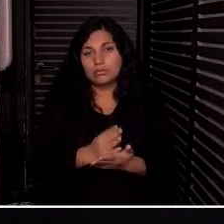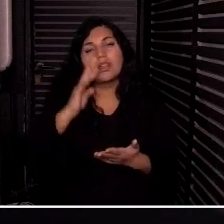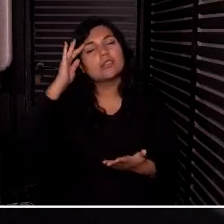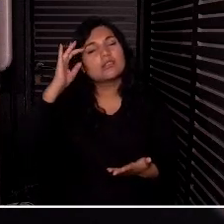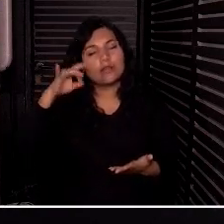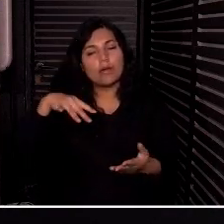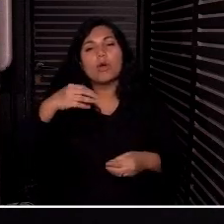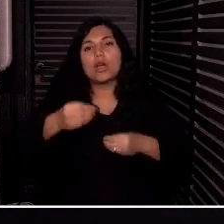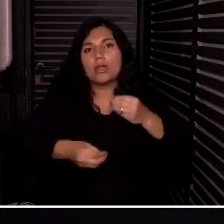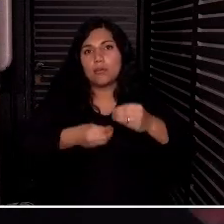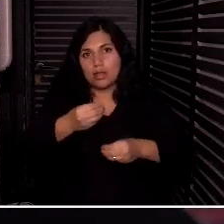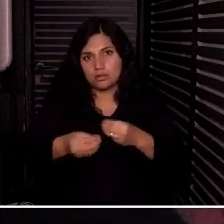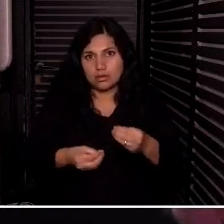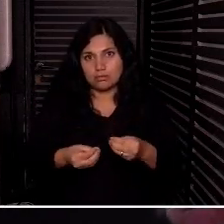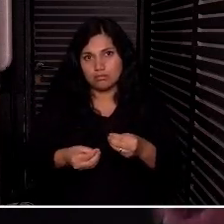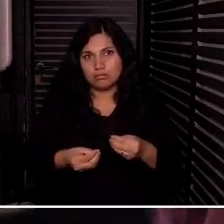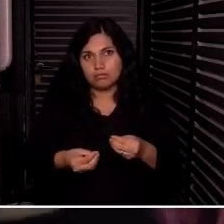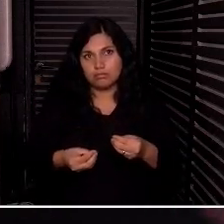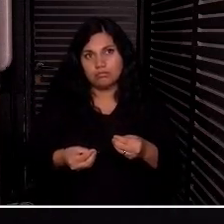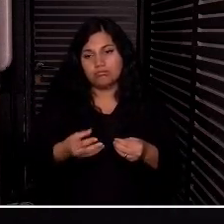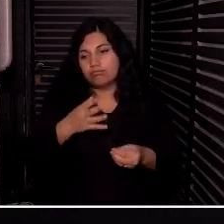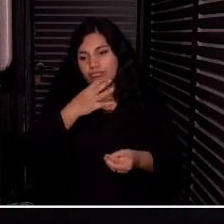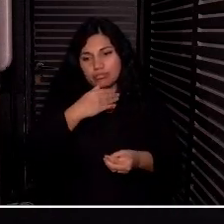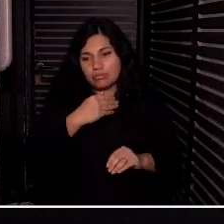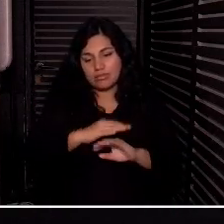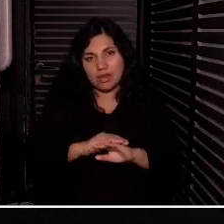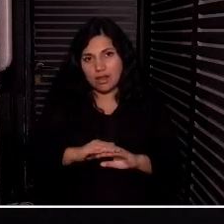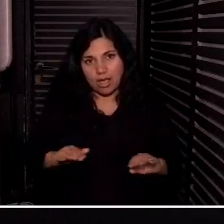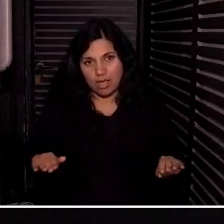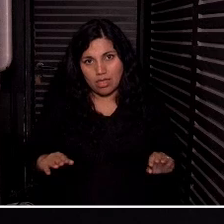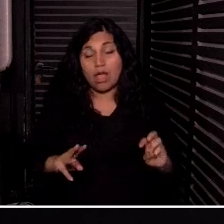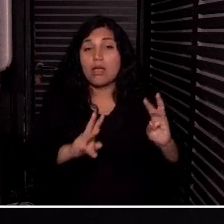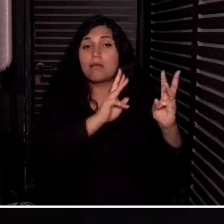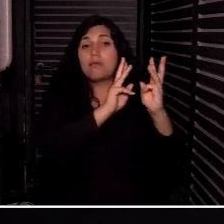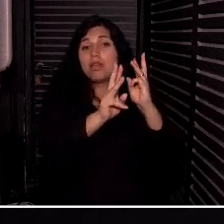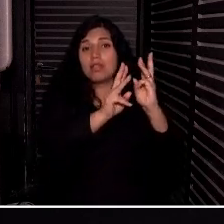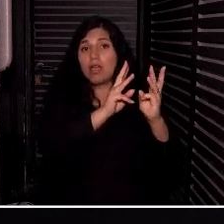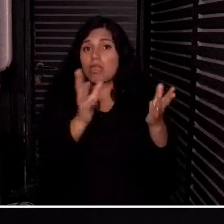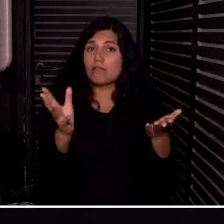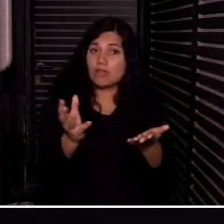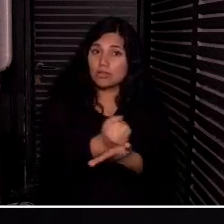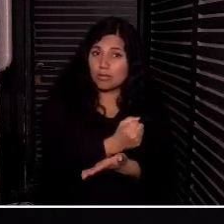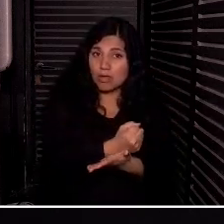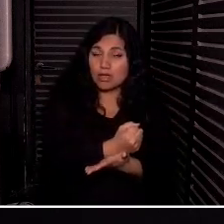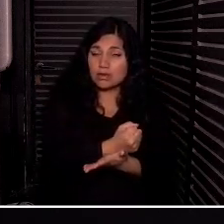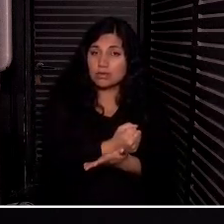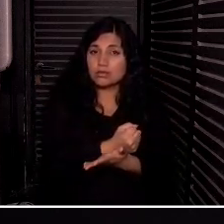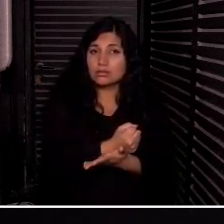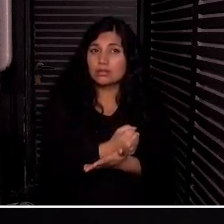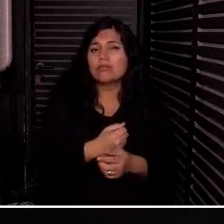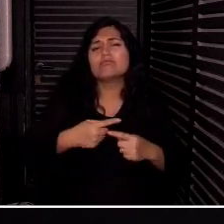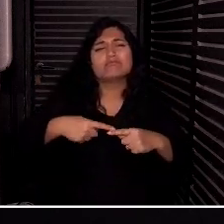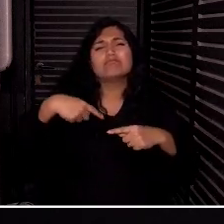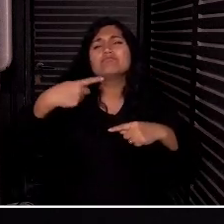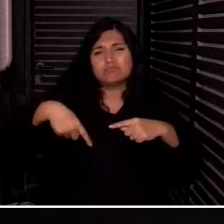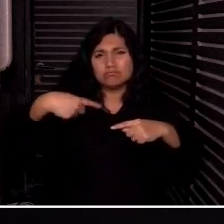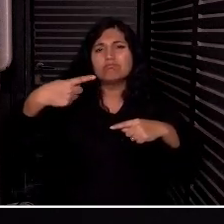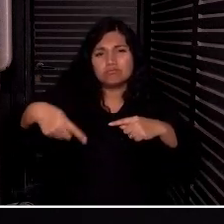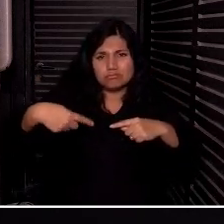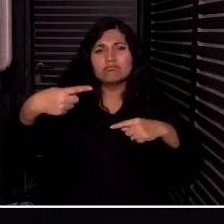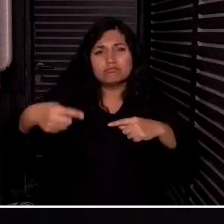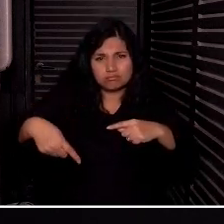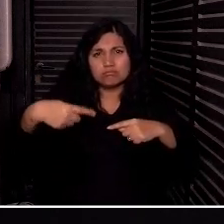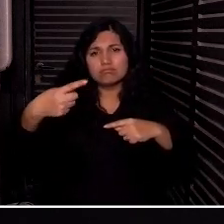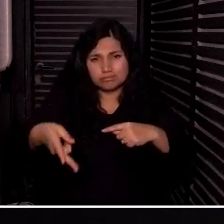que ocurre no tenemos nada si es que el mercado las va a tomar va a seguir ocurriendo lo mismo